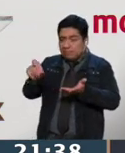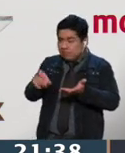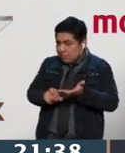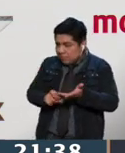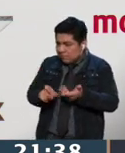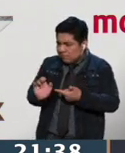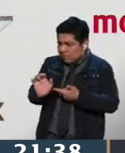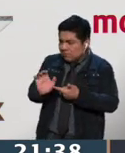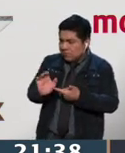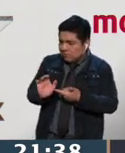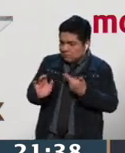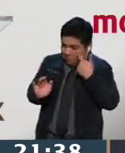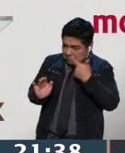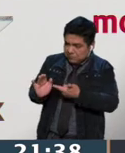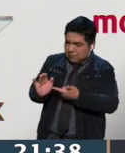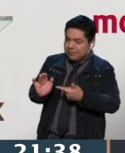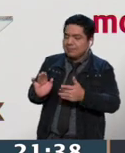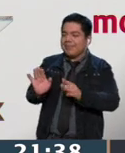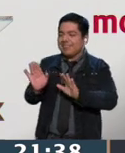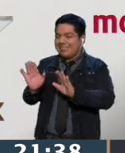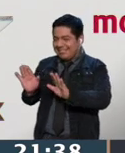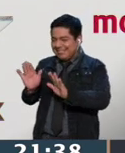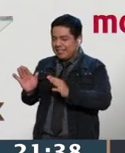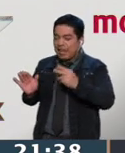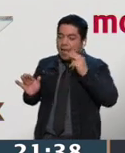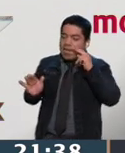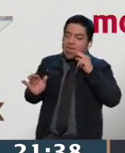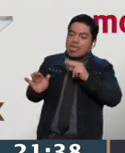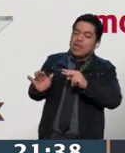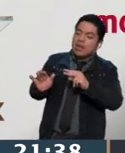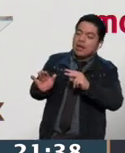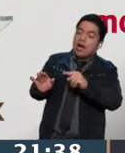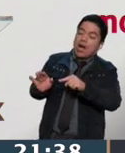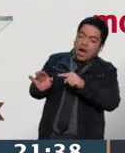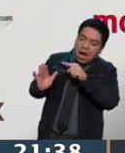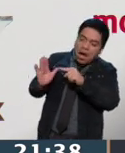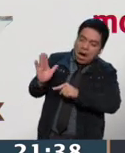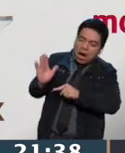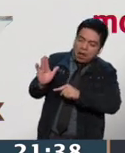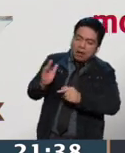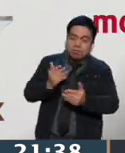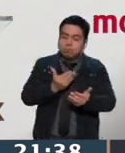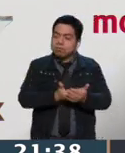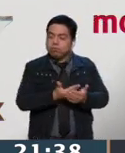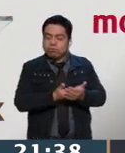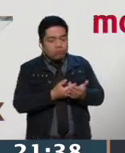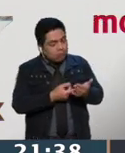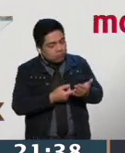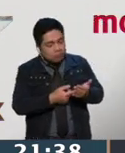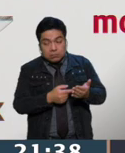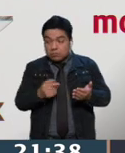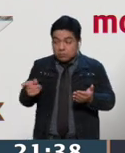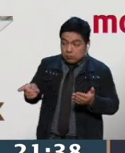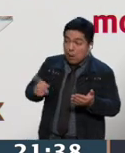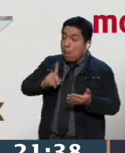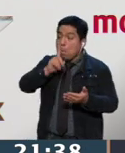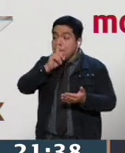vez que publiques algo, nos vamos a meter a verificarlo. Y siempre que digas una